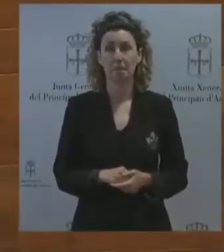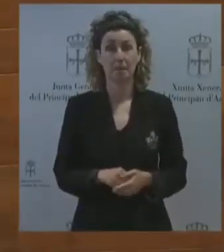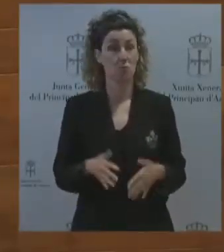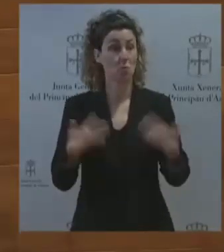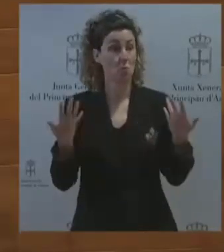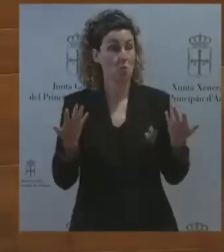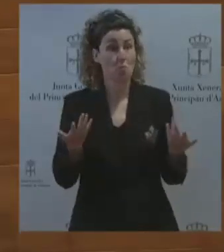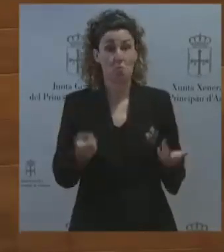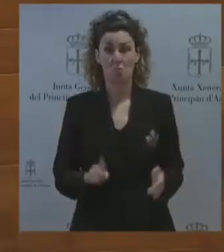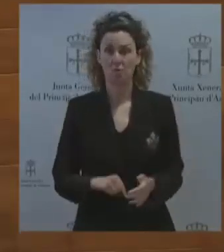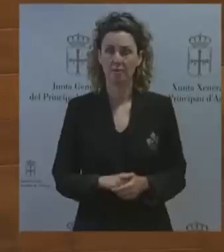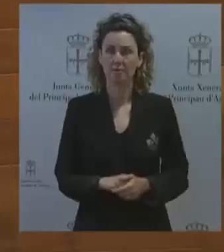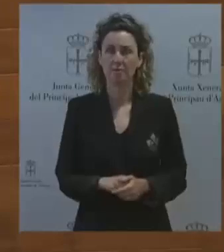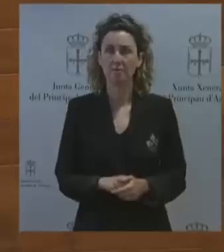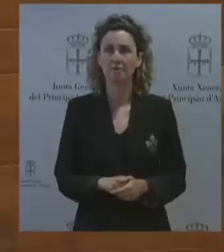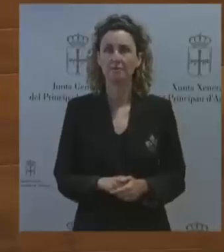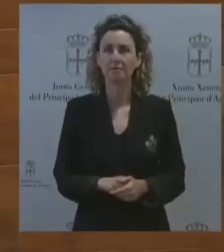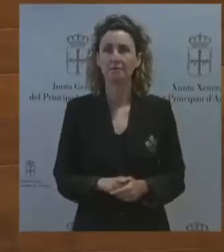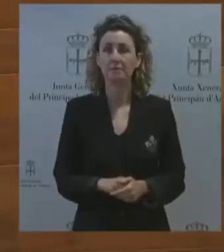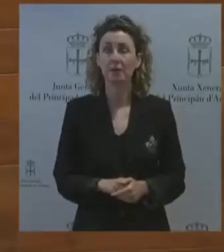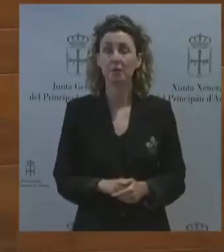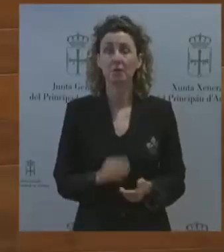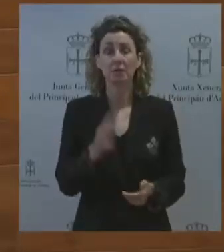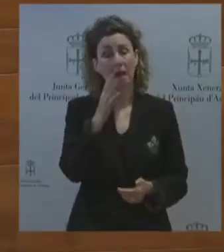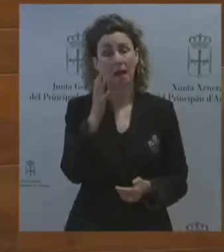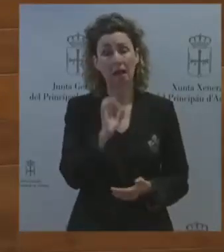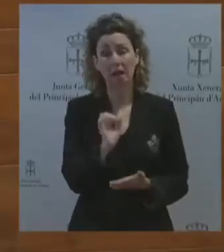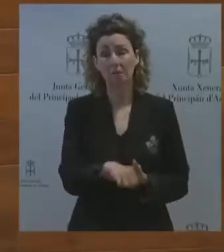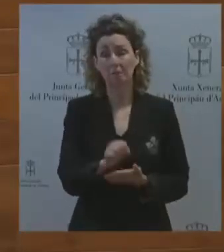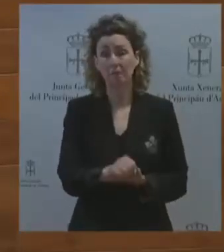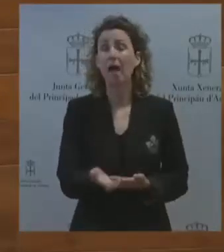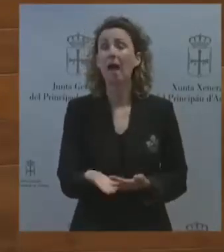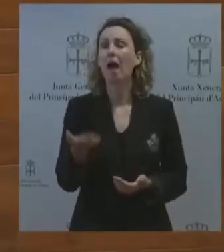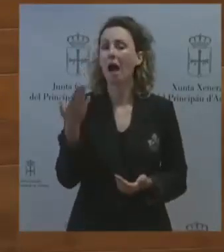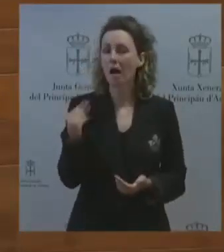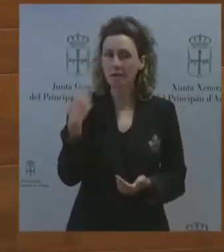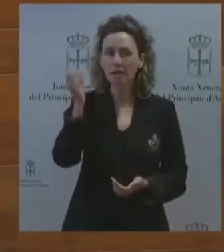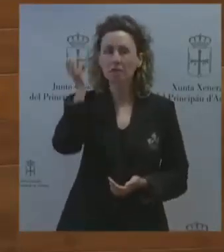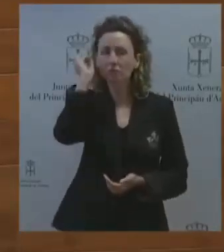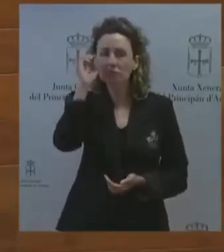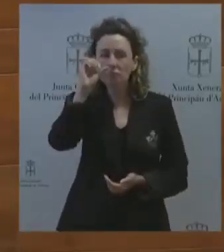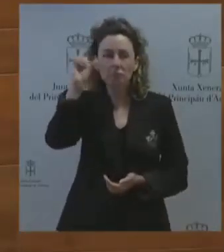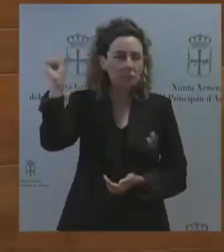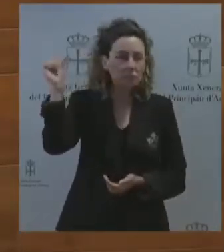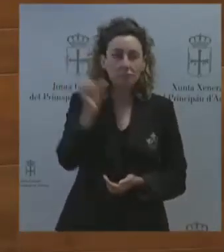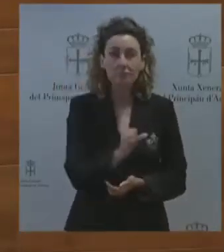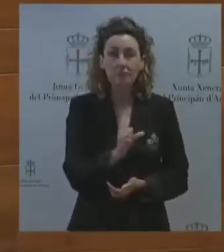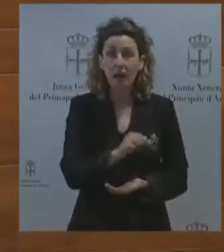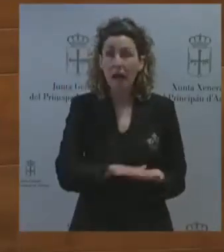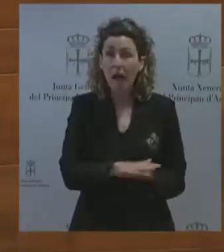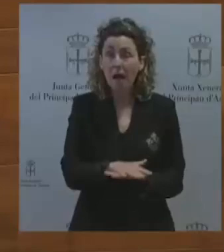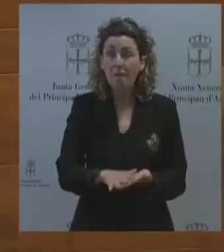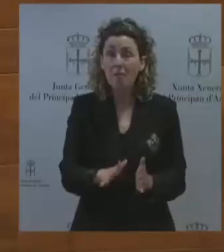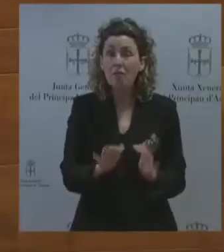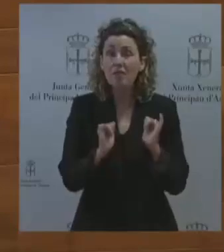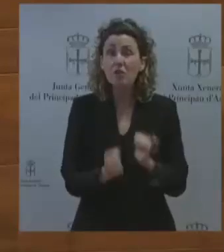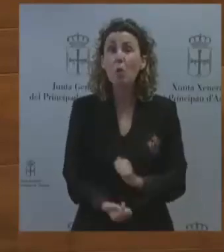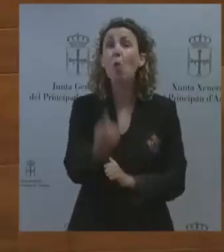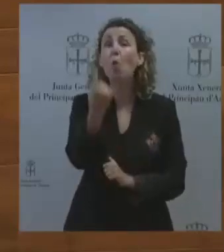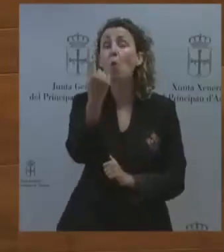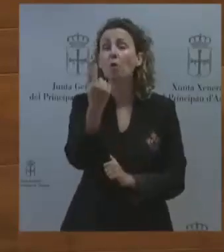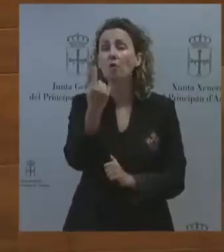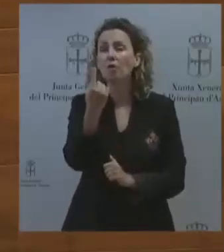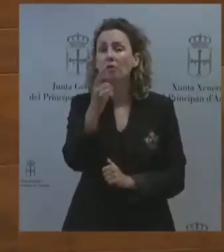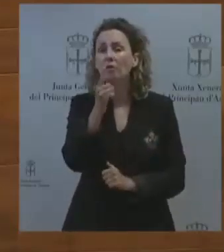en absoluto. En su discurso de ayer no hizo ni una sola mención a la elevada presión fiscal que sufren nuestras